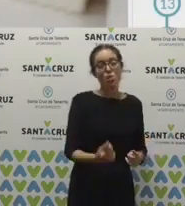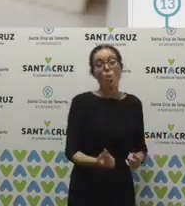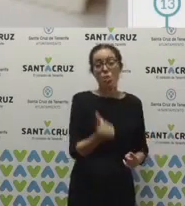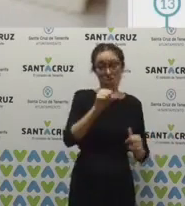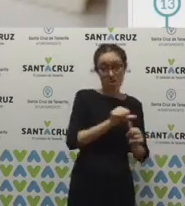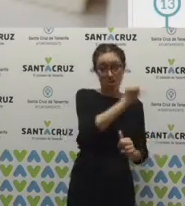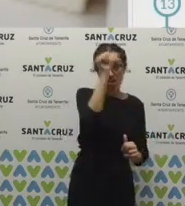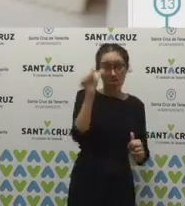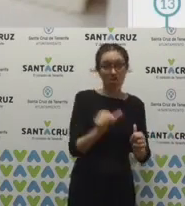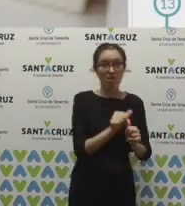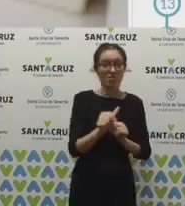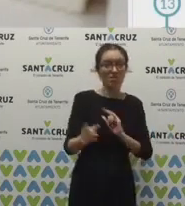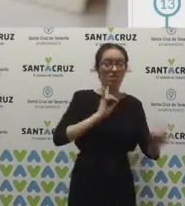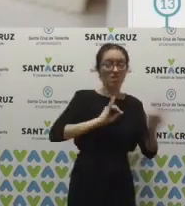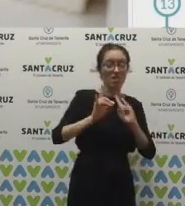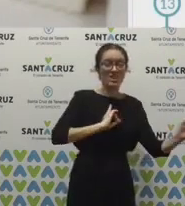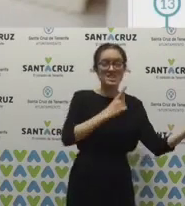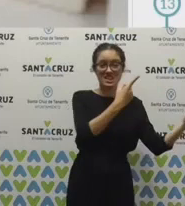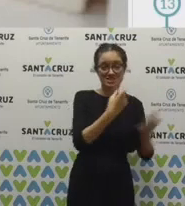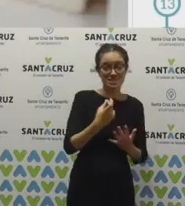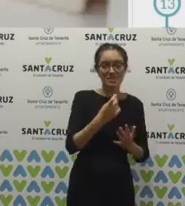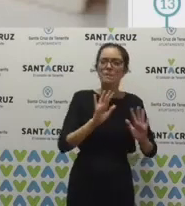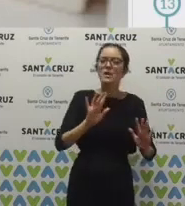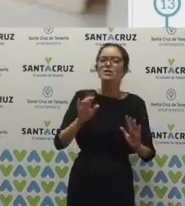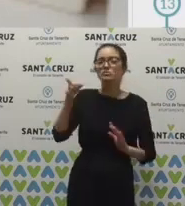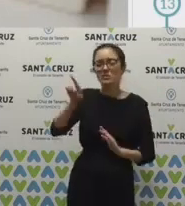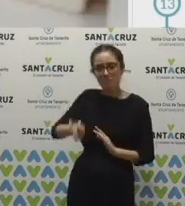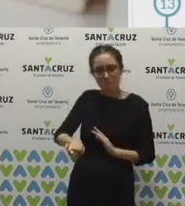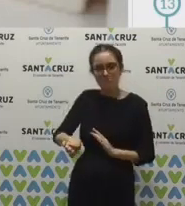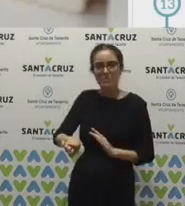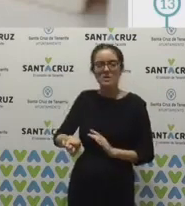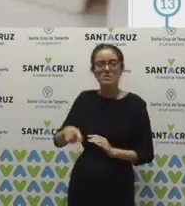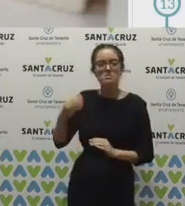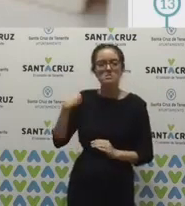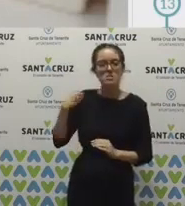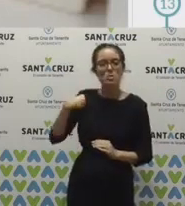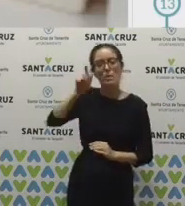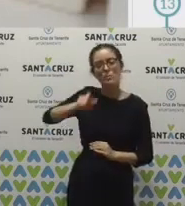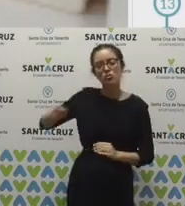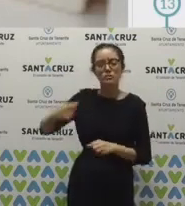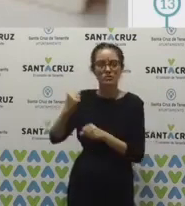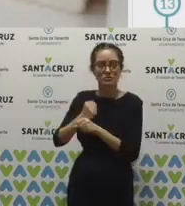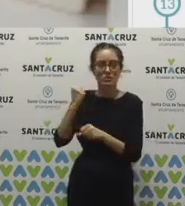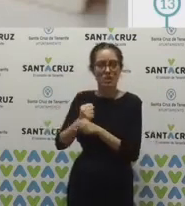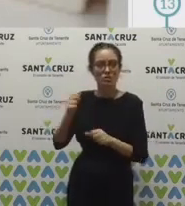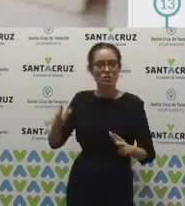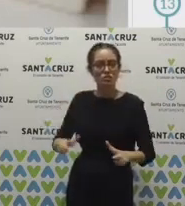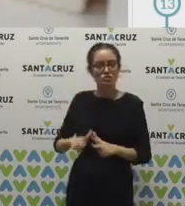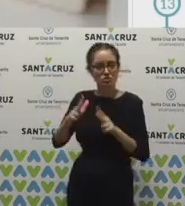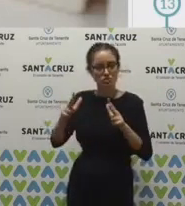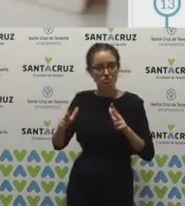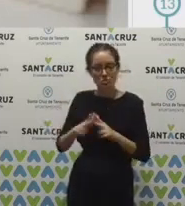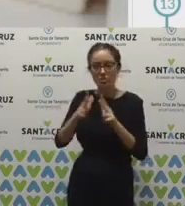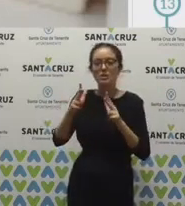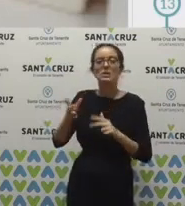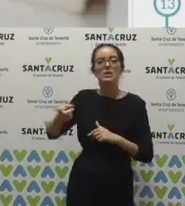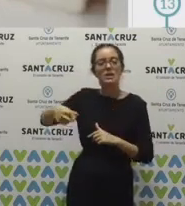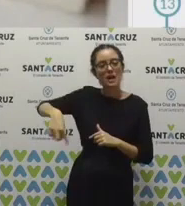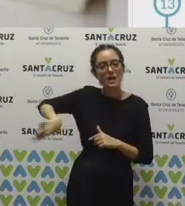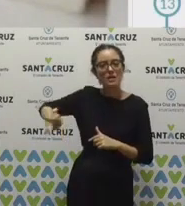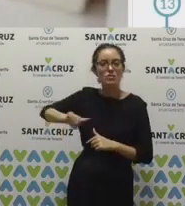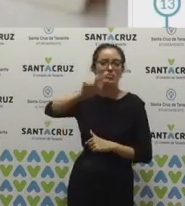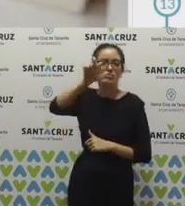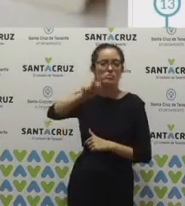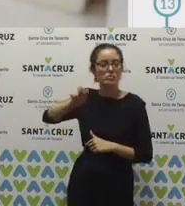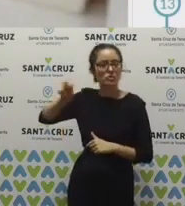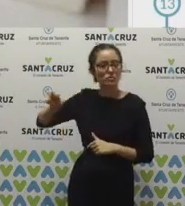sino el segundo paso es decir los aussies los trabajadores sociales que deben de atender a